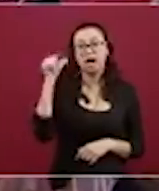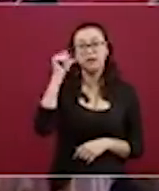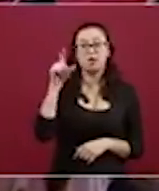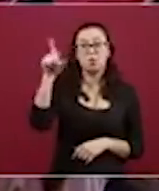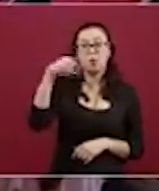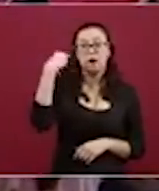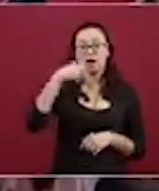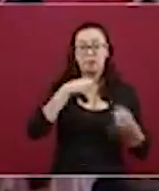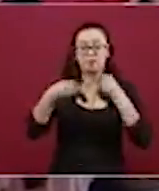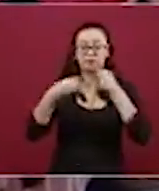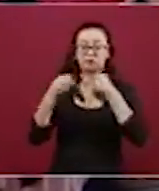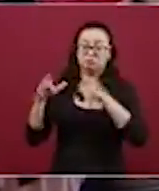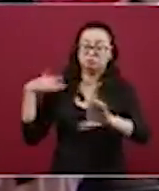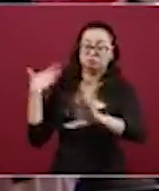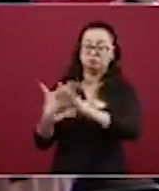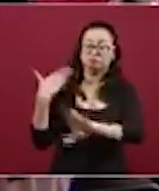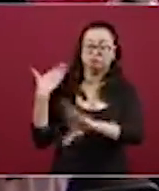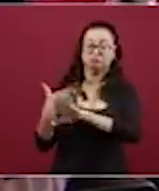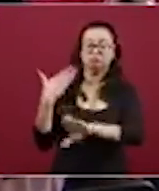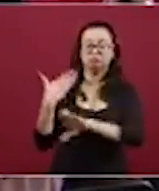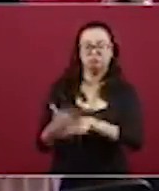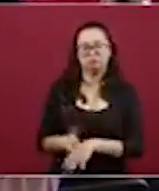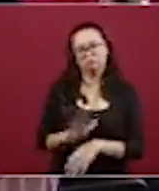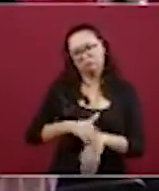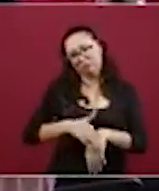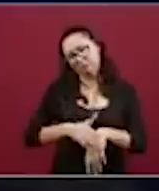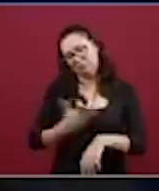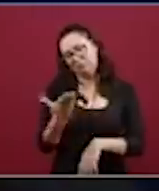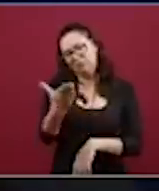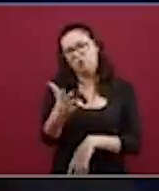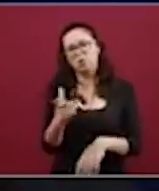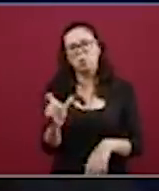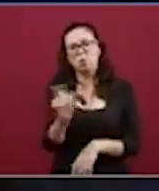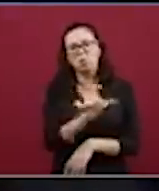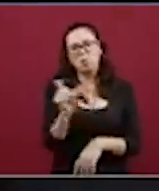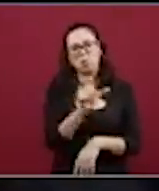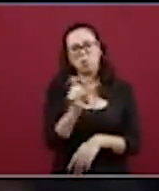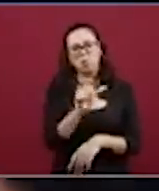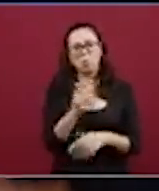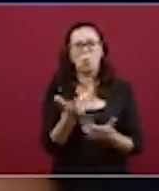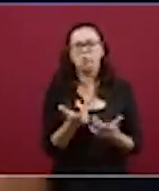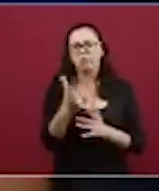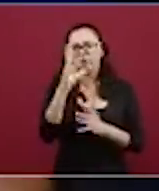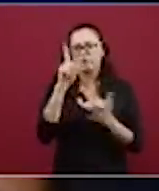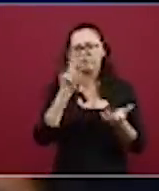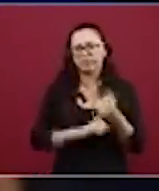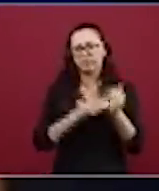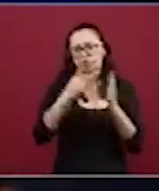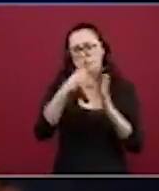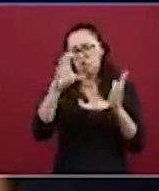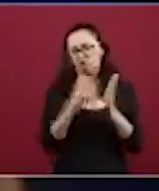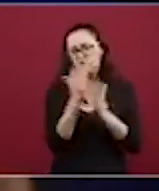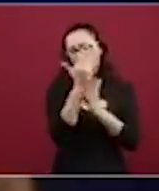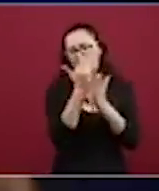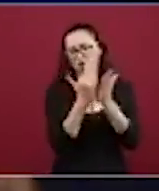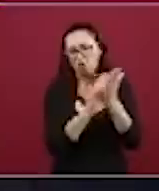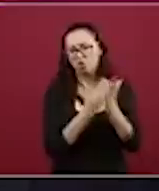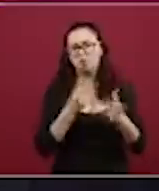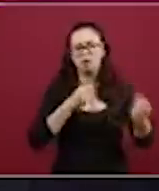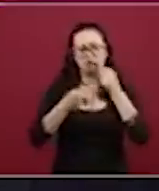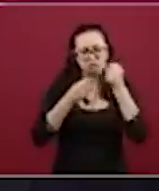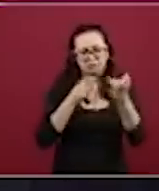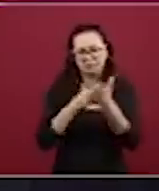en Oaxaca. Pedirle fecha exacta cuándo va a presentar las modificaciones que se van a hacer al protocolo para proteger a periodistas y a derechos